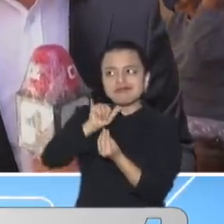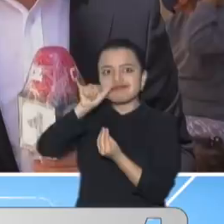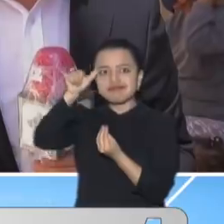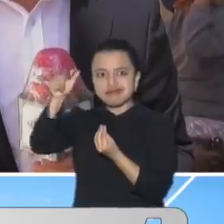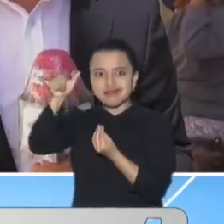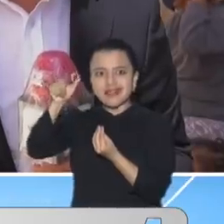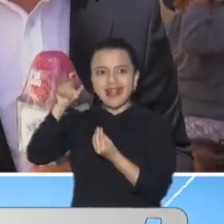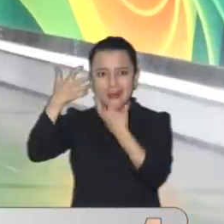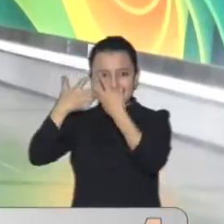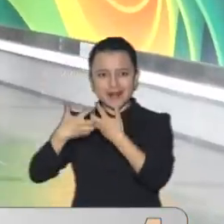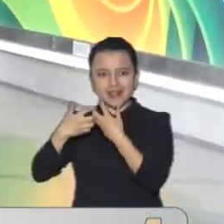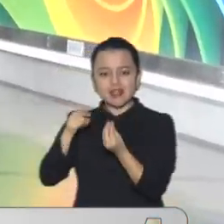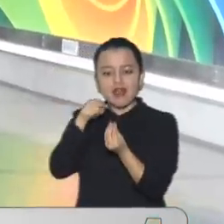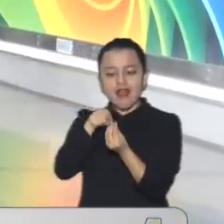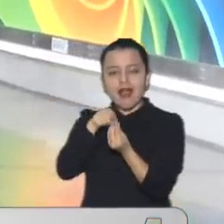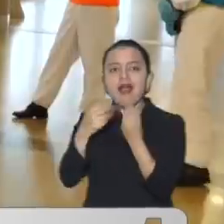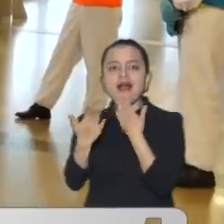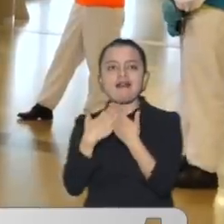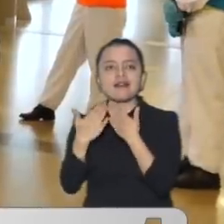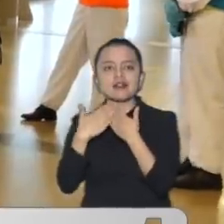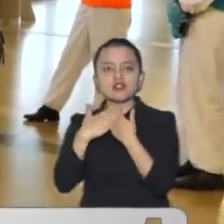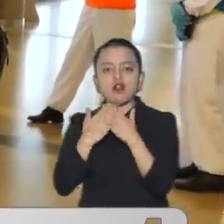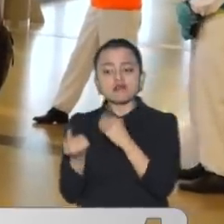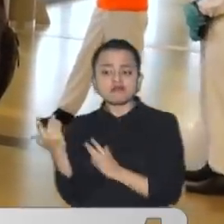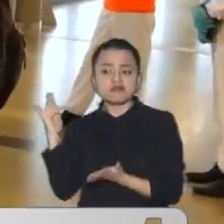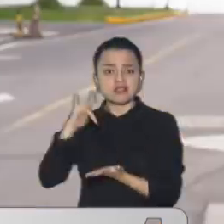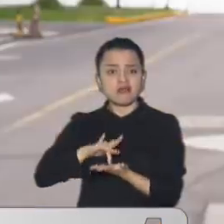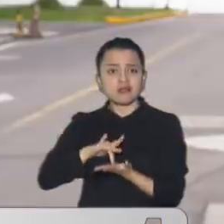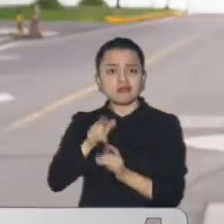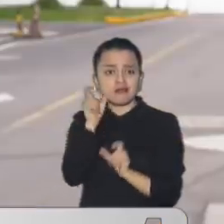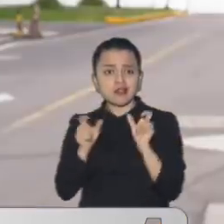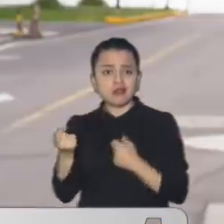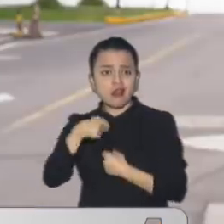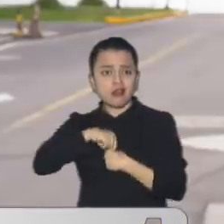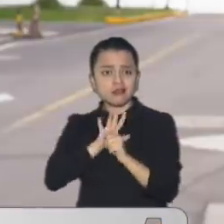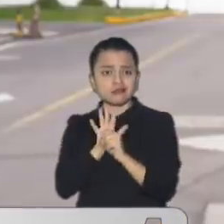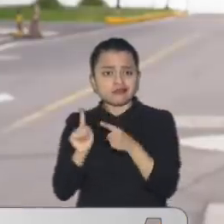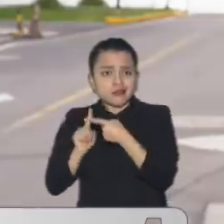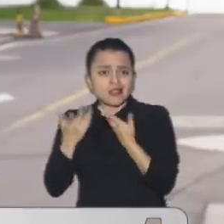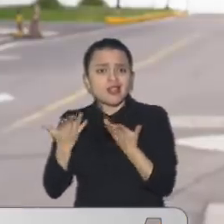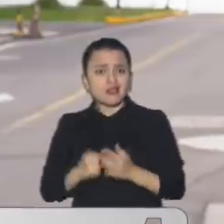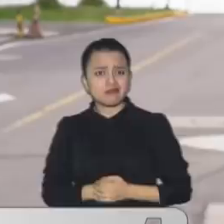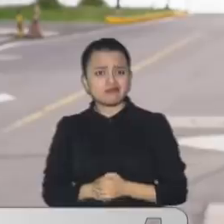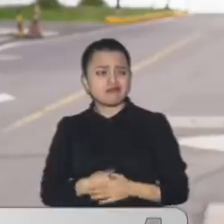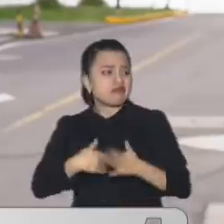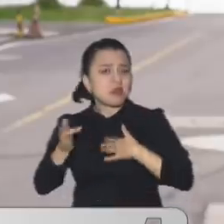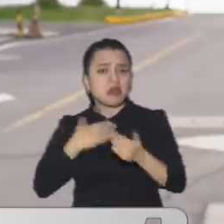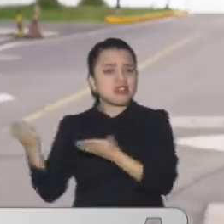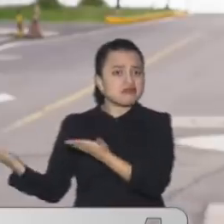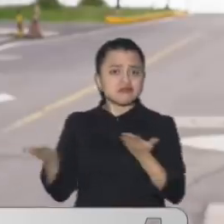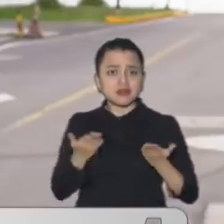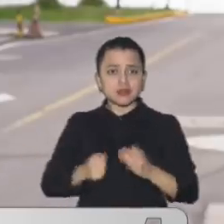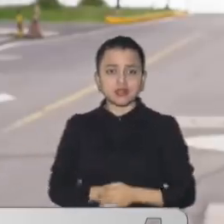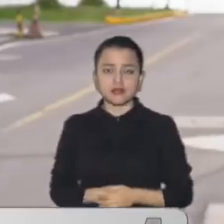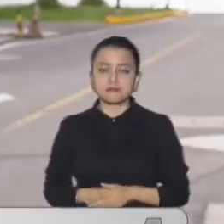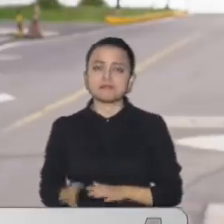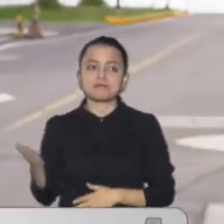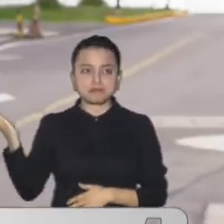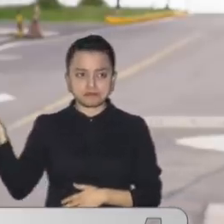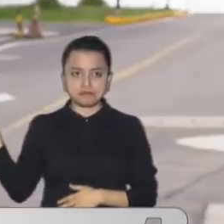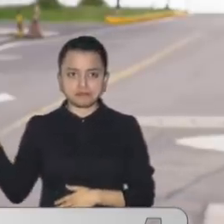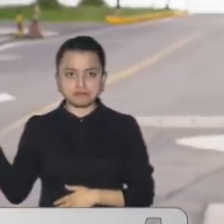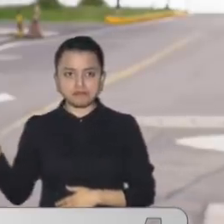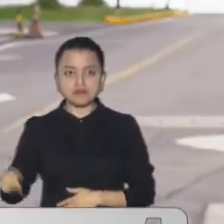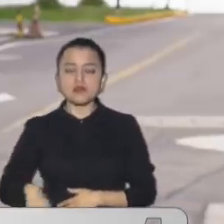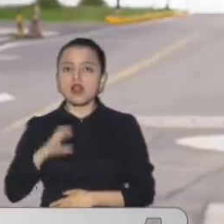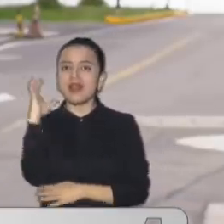exterior positivos para COVID-19. Tenemos un problema en Colombia, y es el